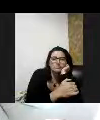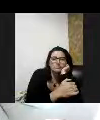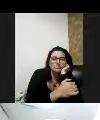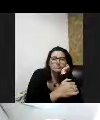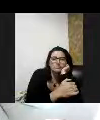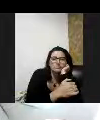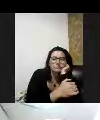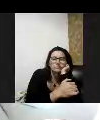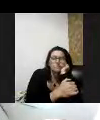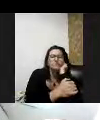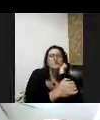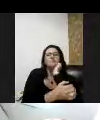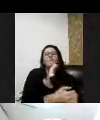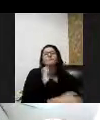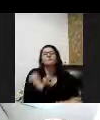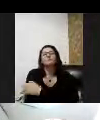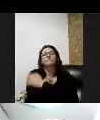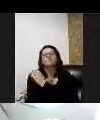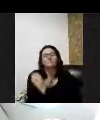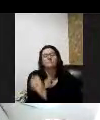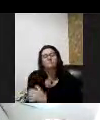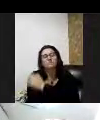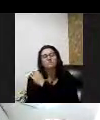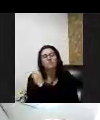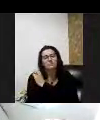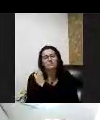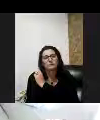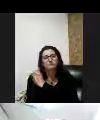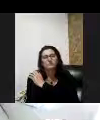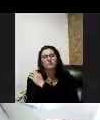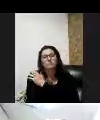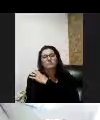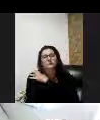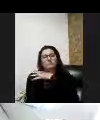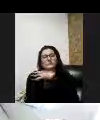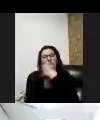va y se compra el medicamento y toma. No. O sea, lo ideal es